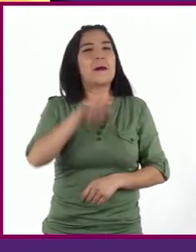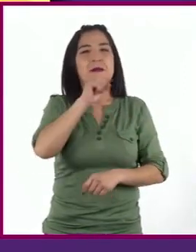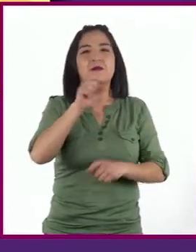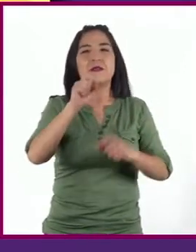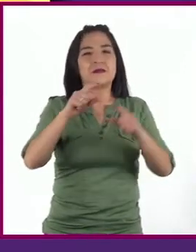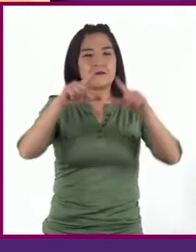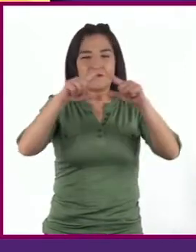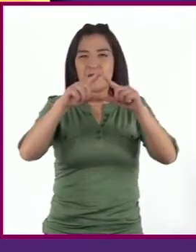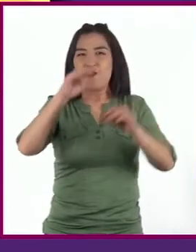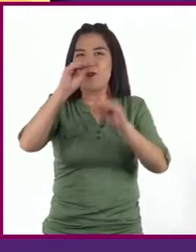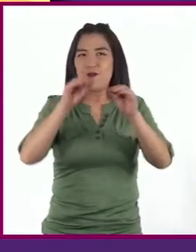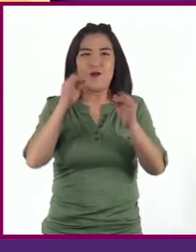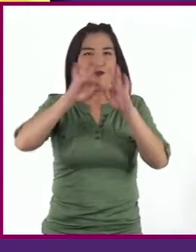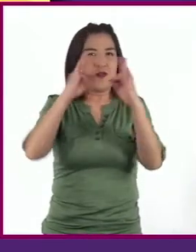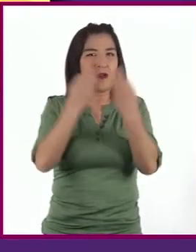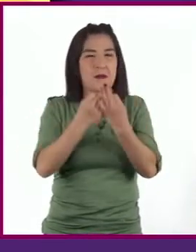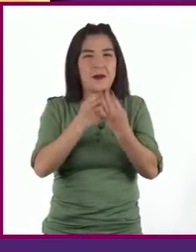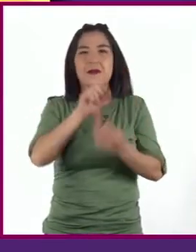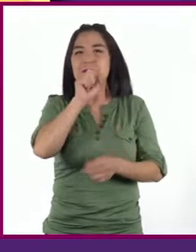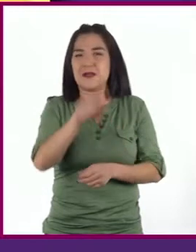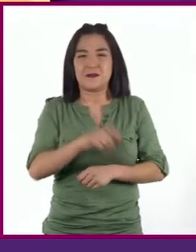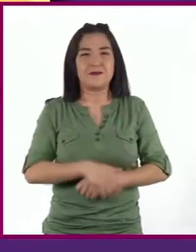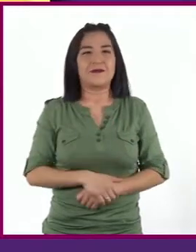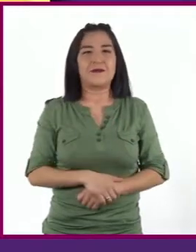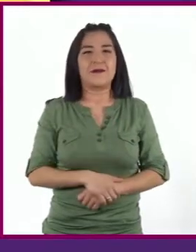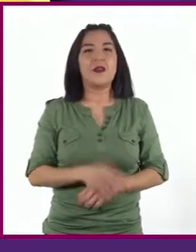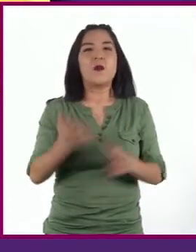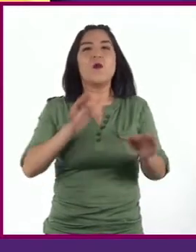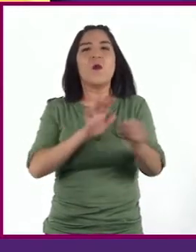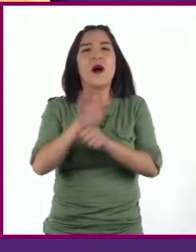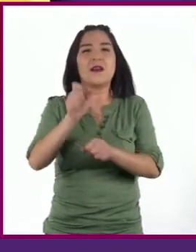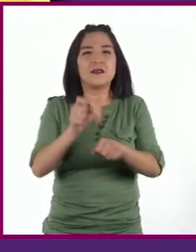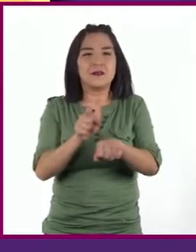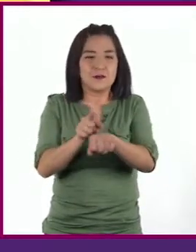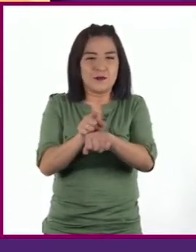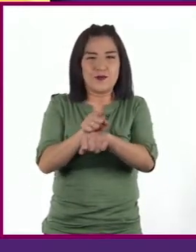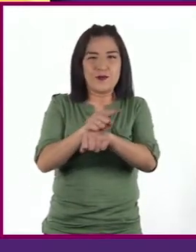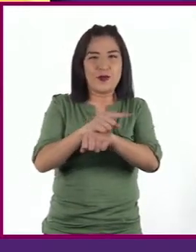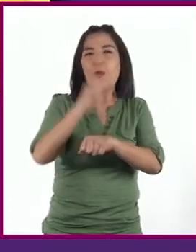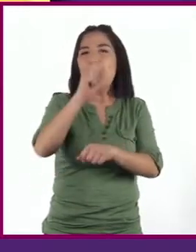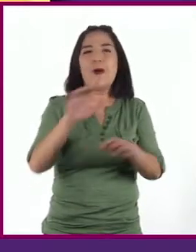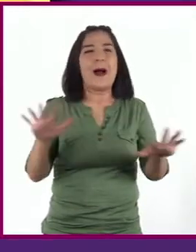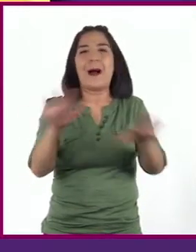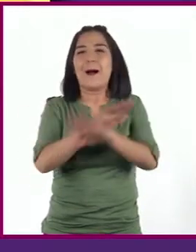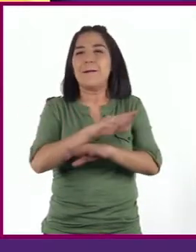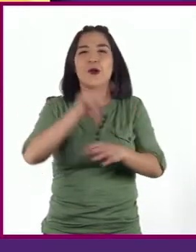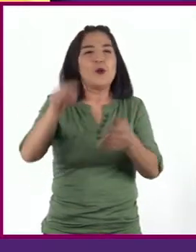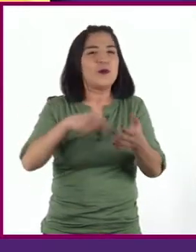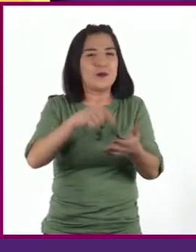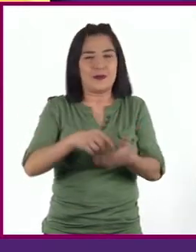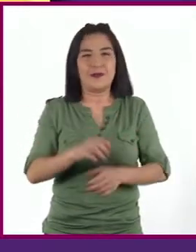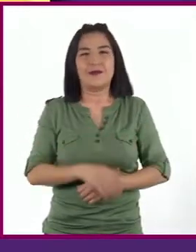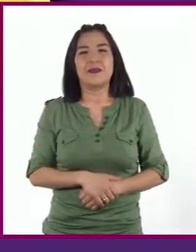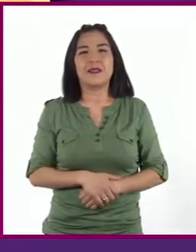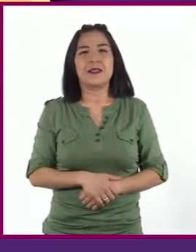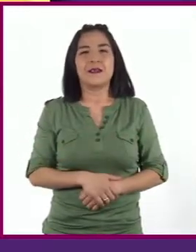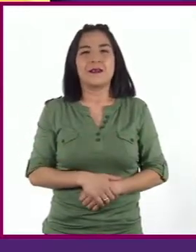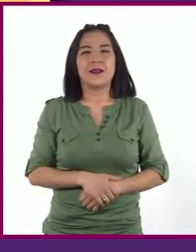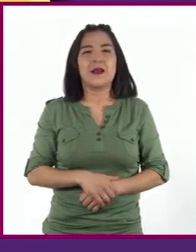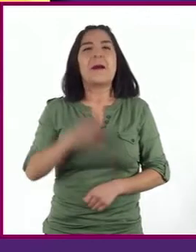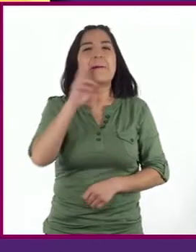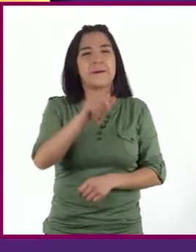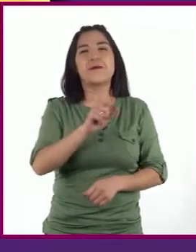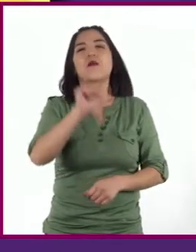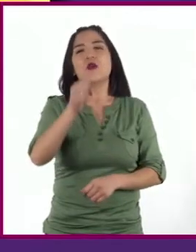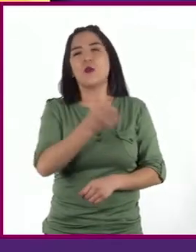tamaño. Al hacer la rotación, solo cambió de posición. Vamos a ver cuáles son sus nuevas coordenadas